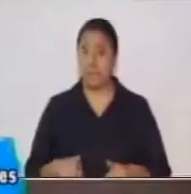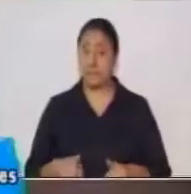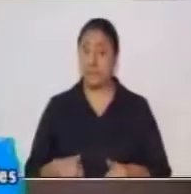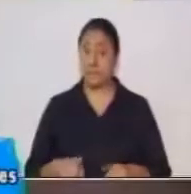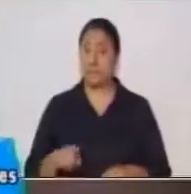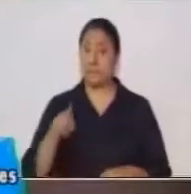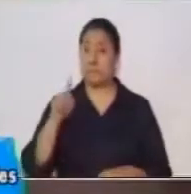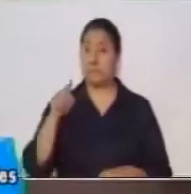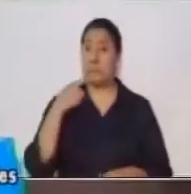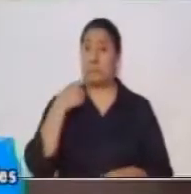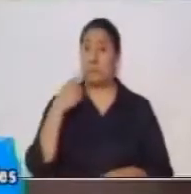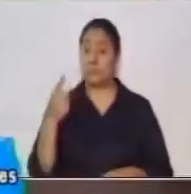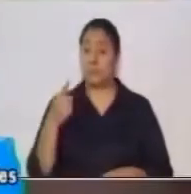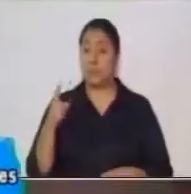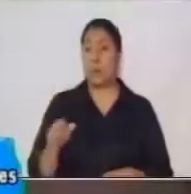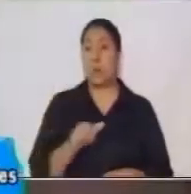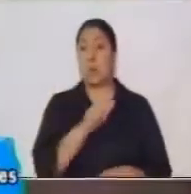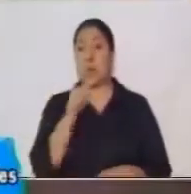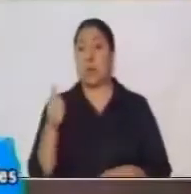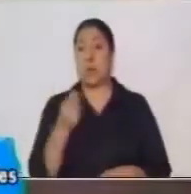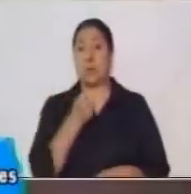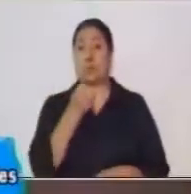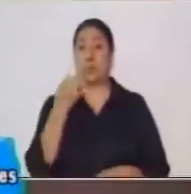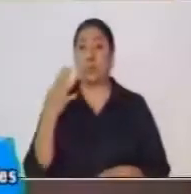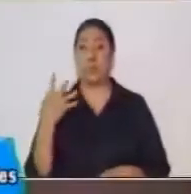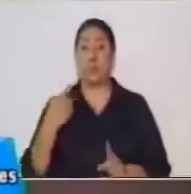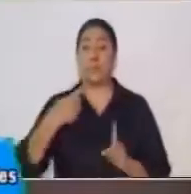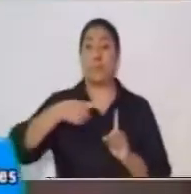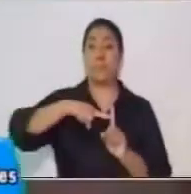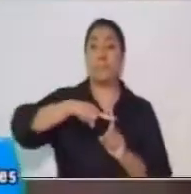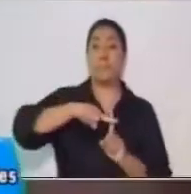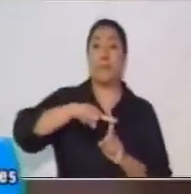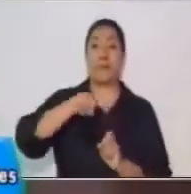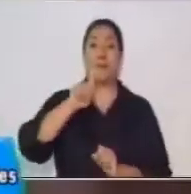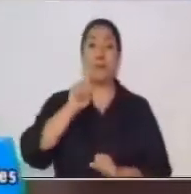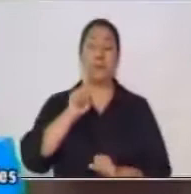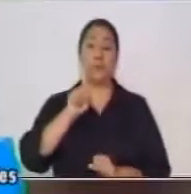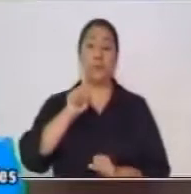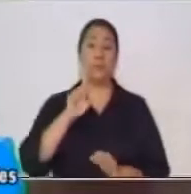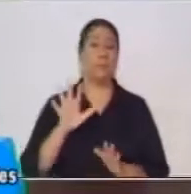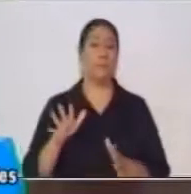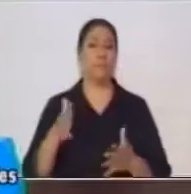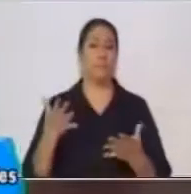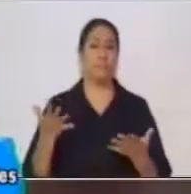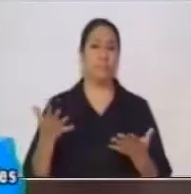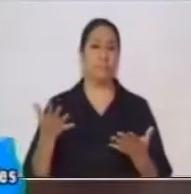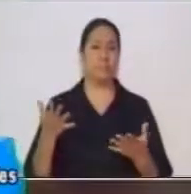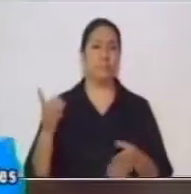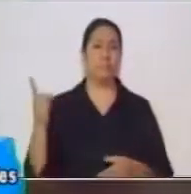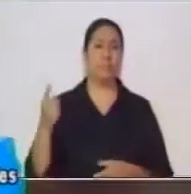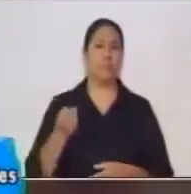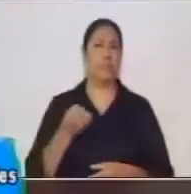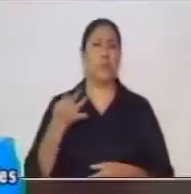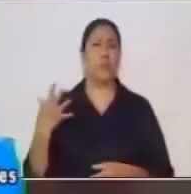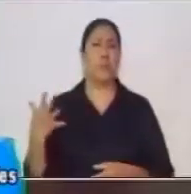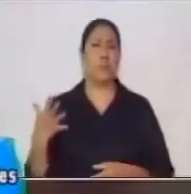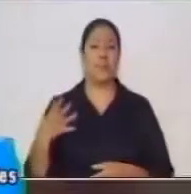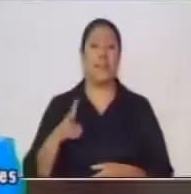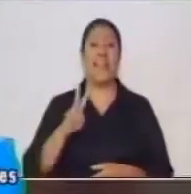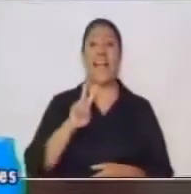indicando que el número siguiente más 1, entonces nos tocaría el número